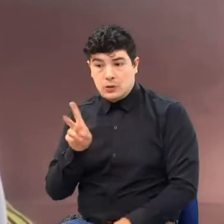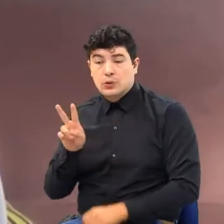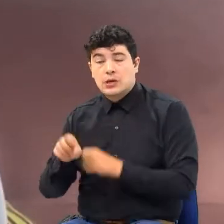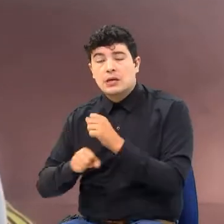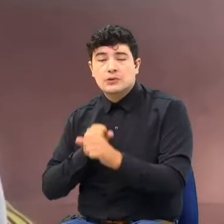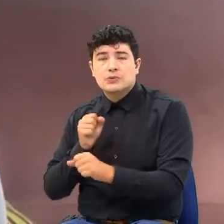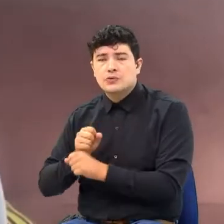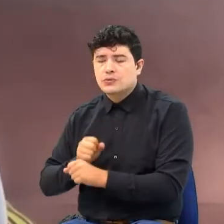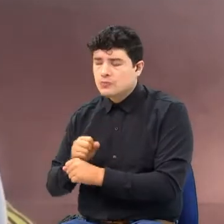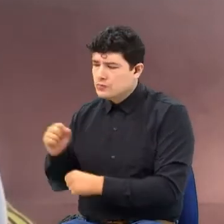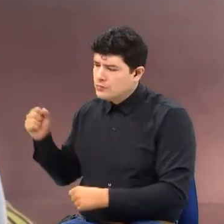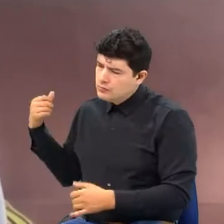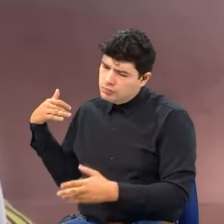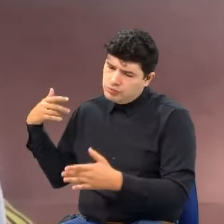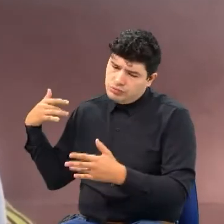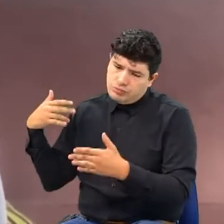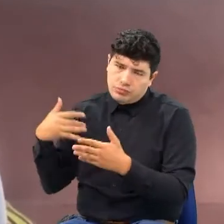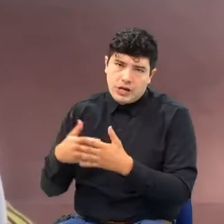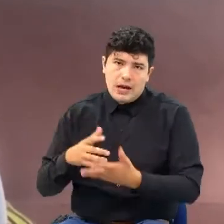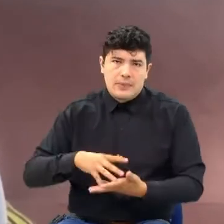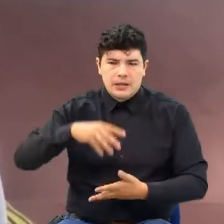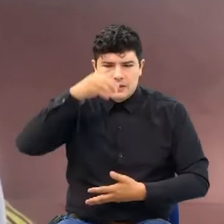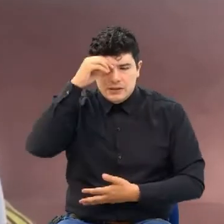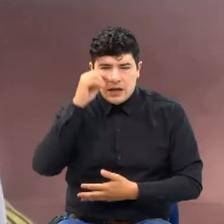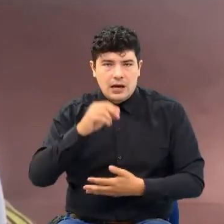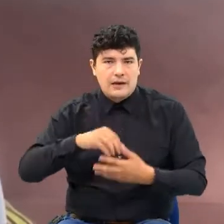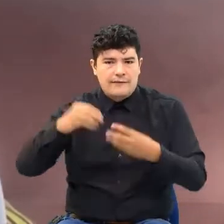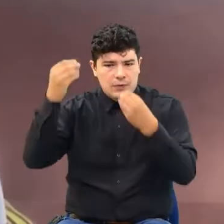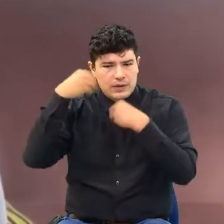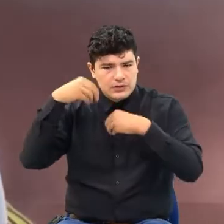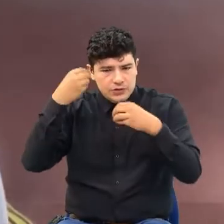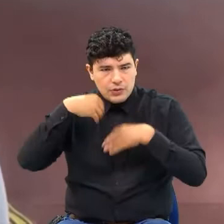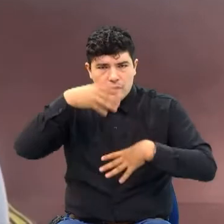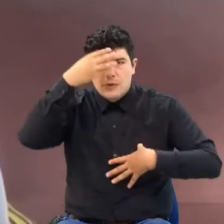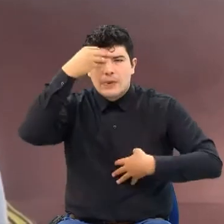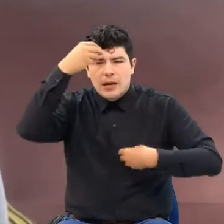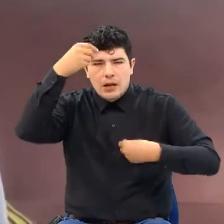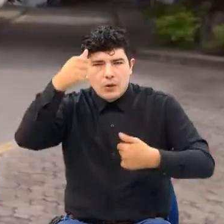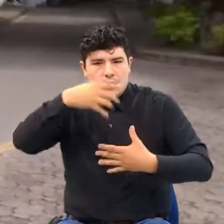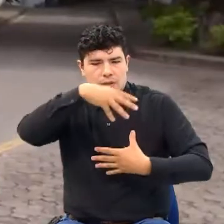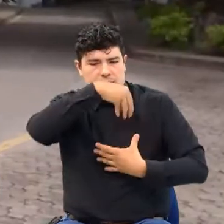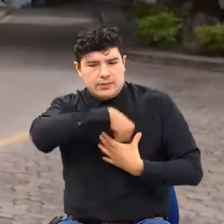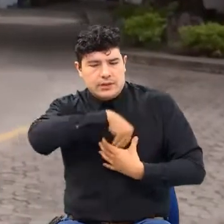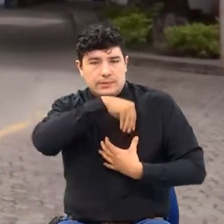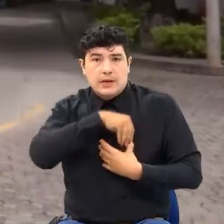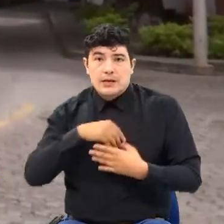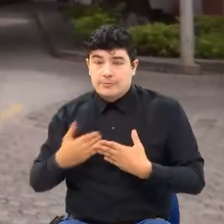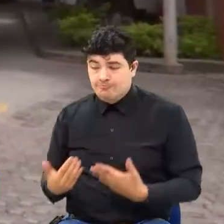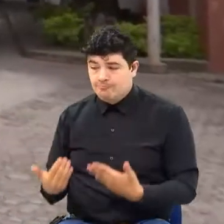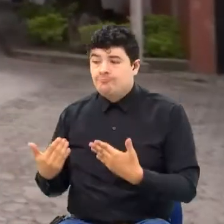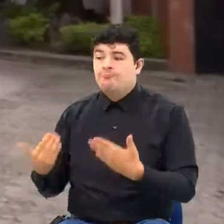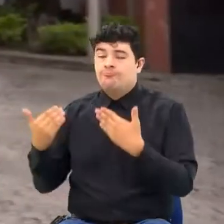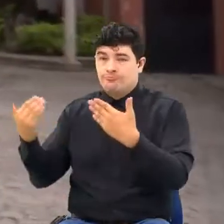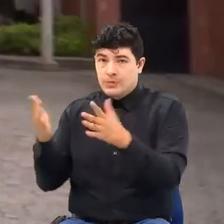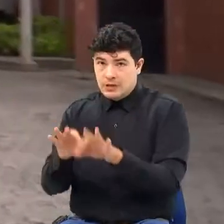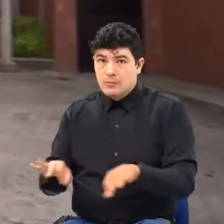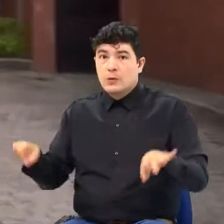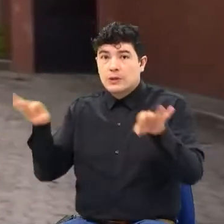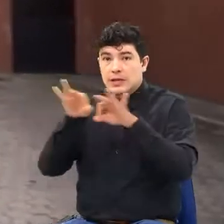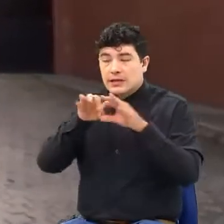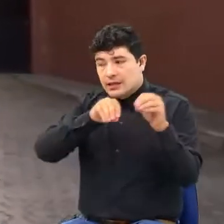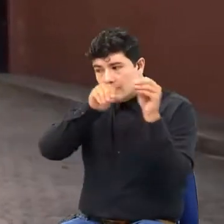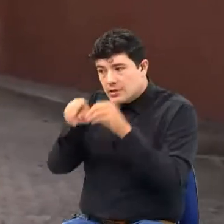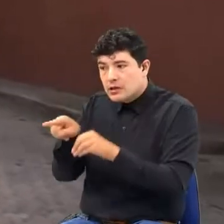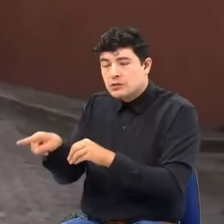mucho aprendizaje, de mucha formación, de muchos principios, de muchos valores, que sin duda van a ser una gran mella, van a hacer mucha